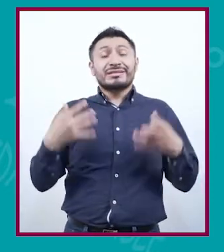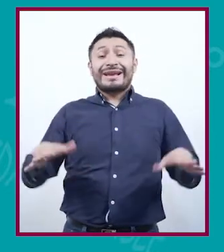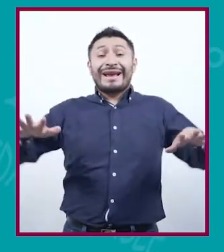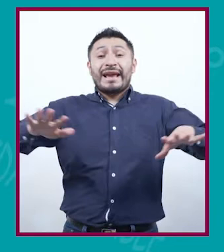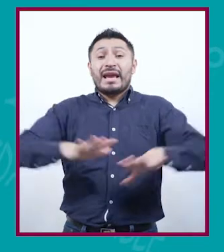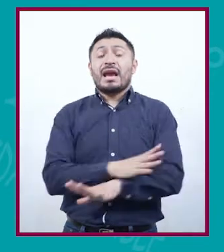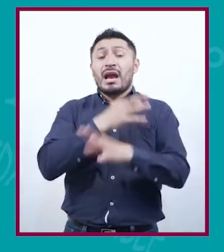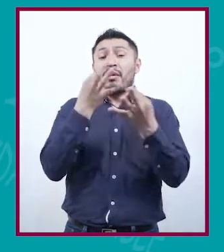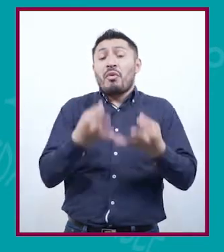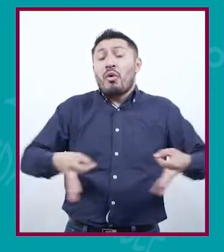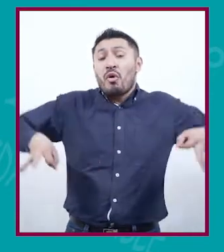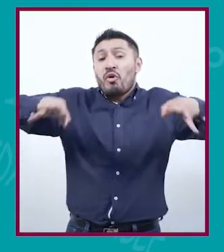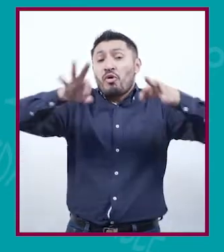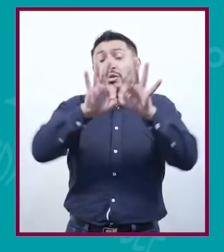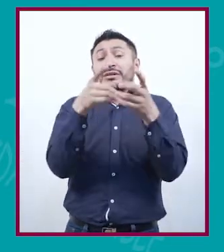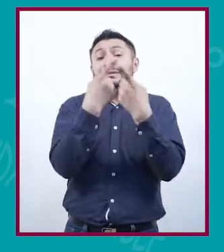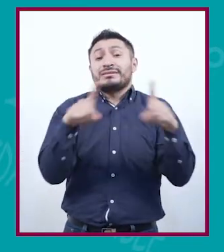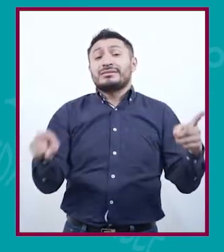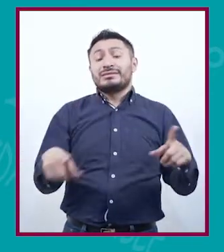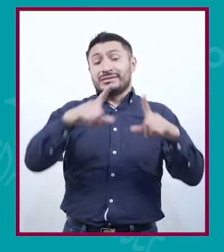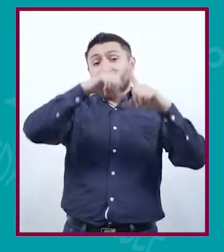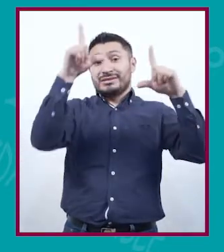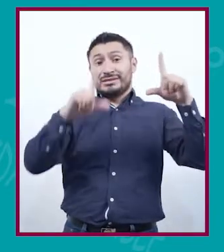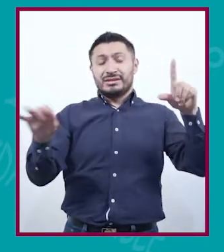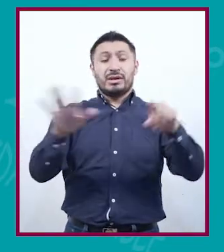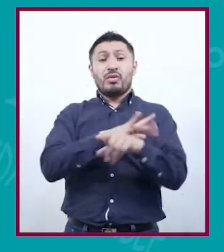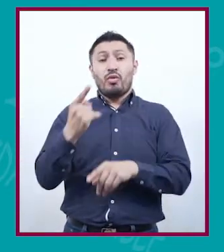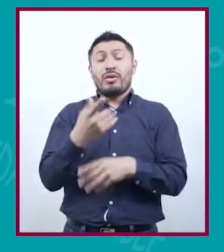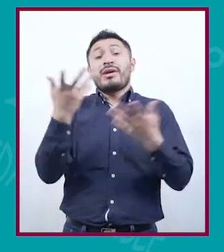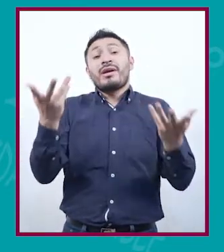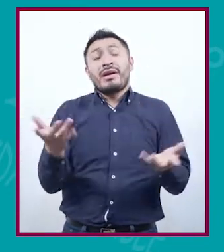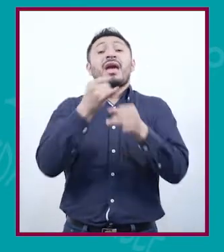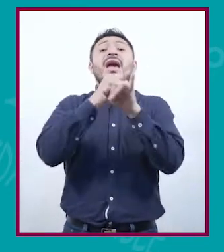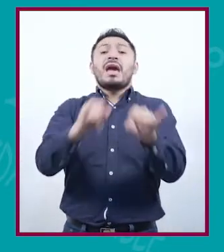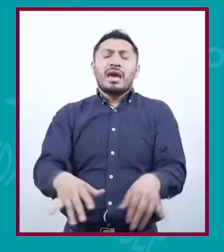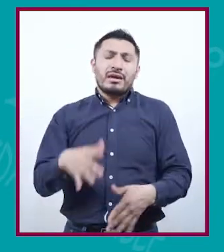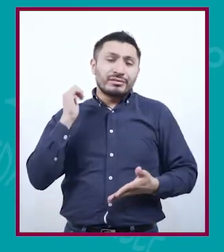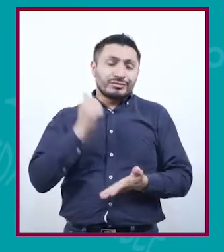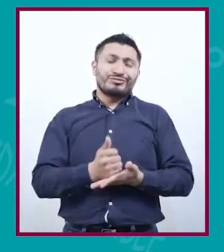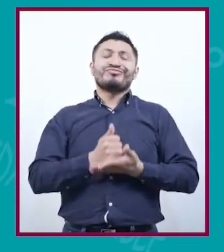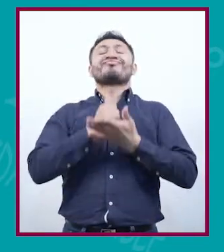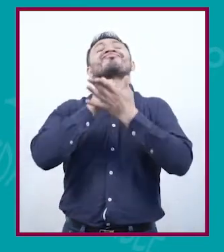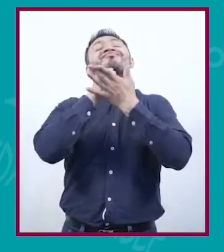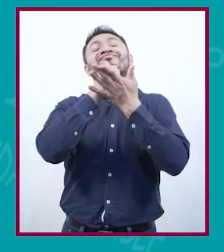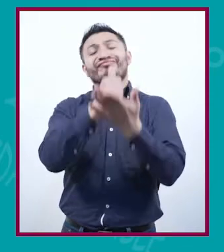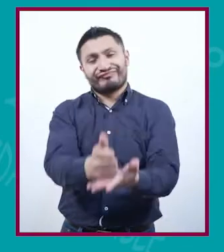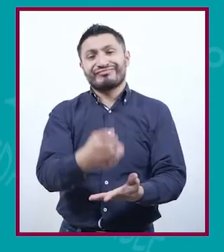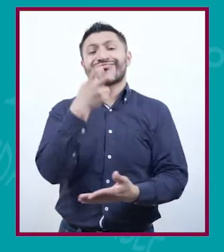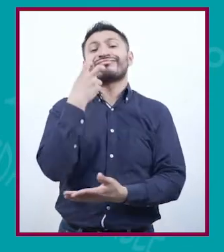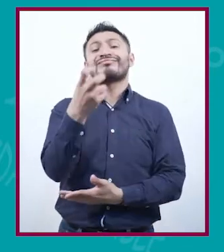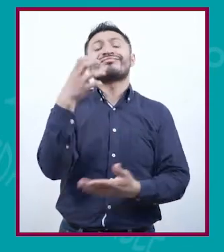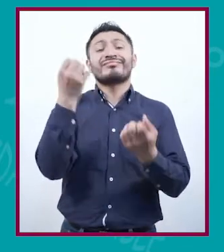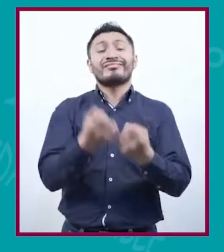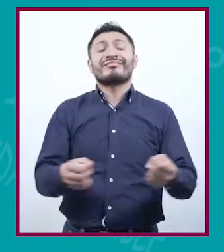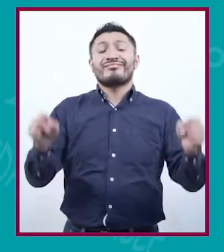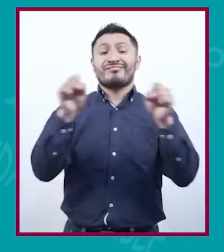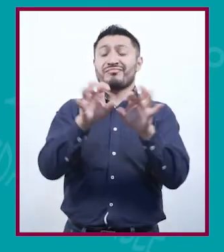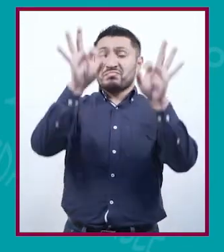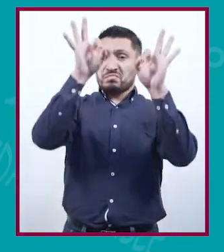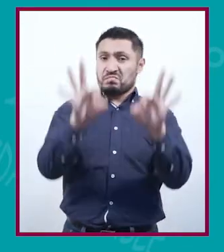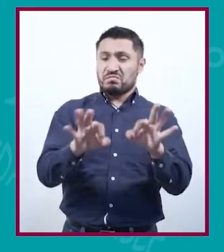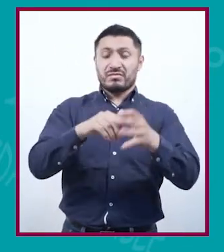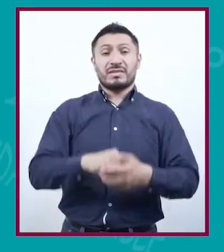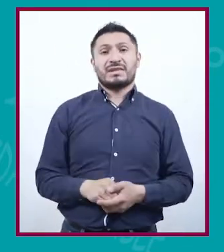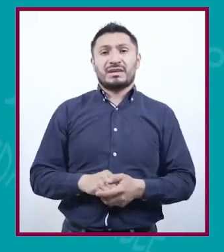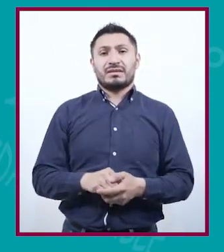de los grandes cambios que tuvo dentro del desarrollo de nuestro país, ya que gracias a la independencia es que ahora tenemos la sociedad como